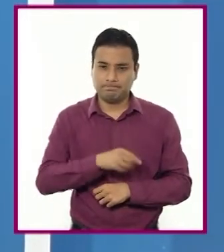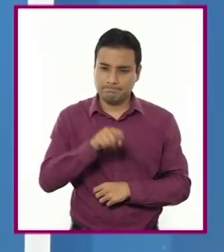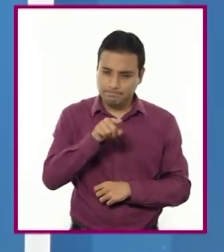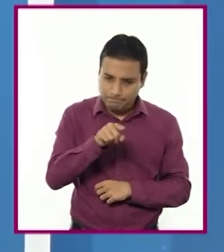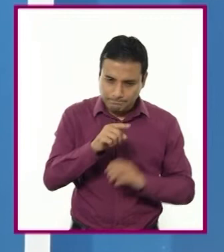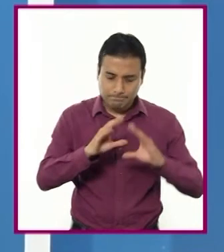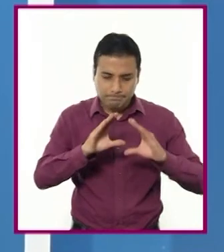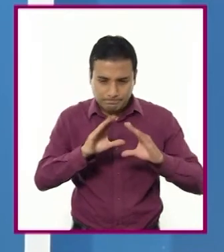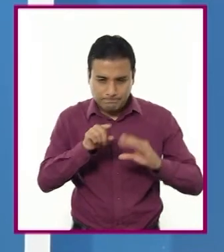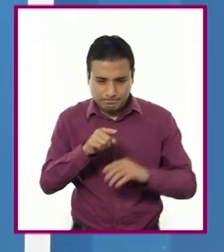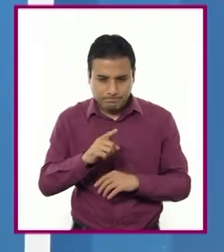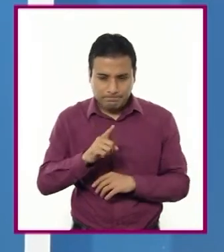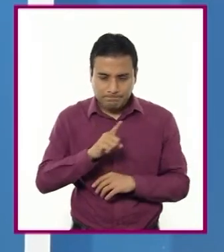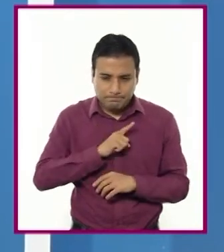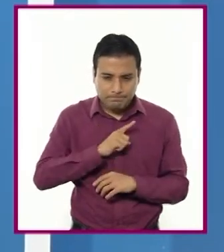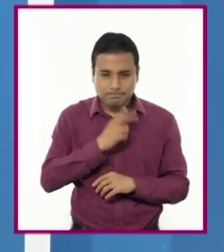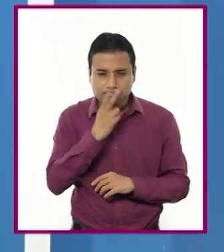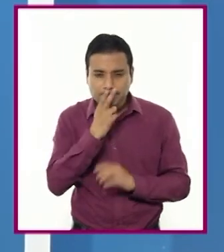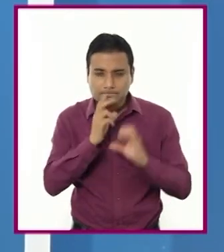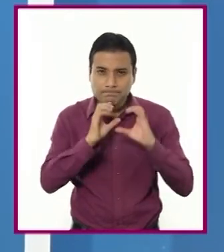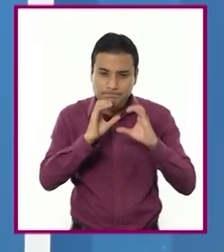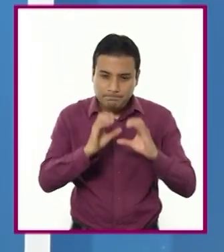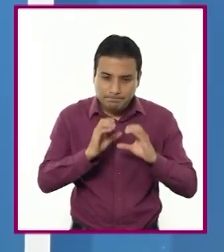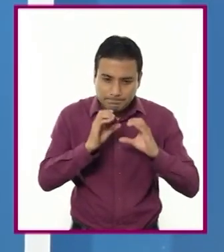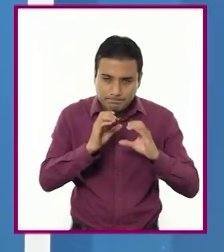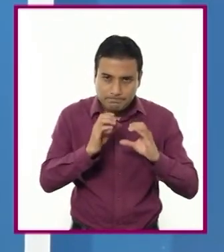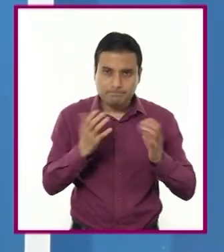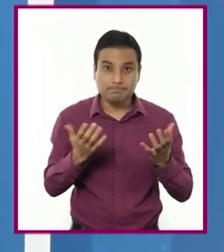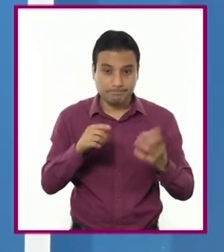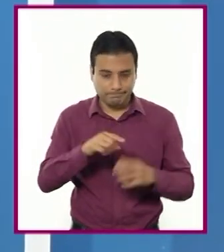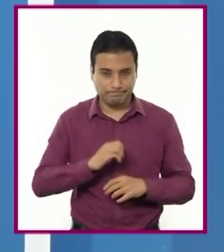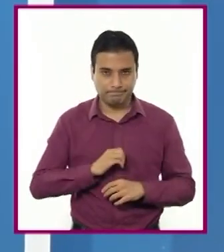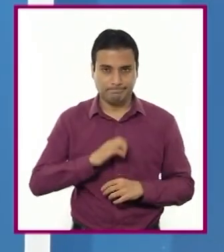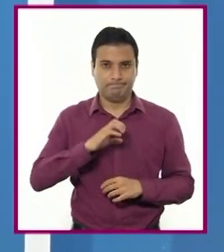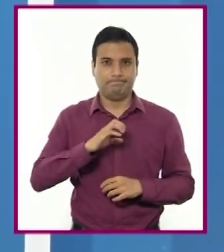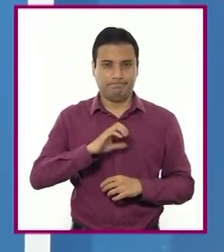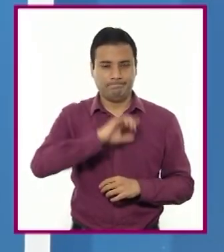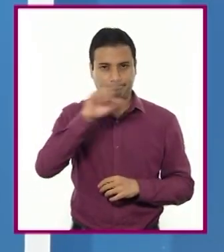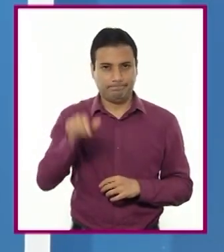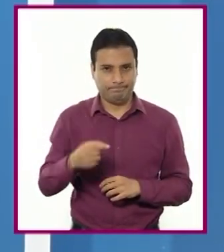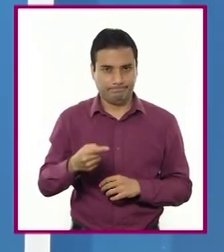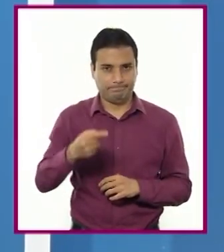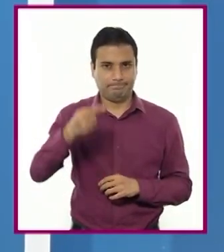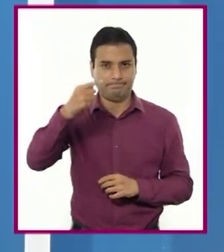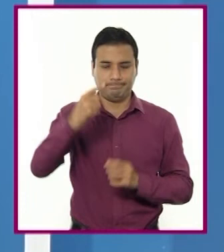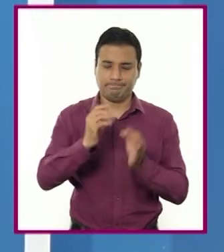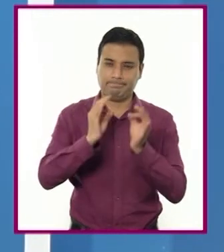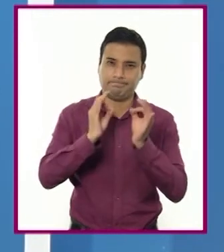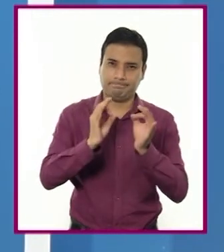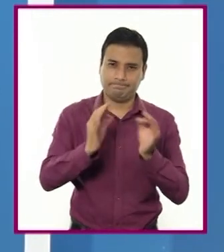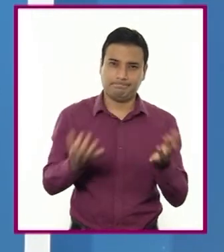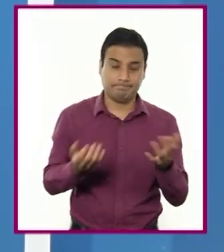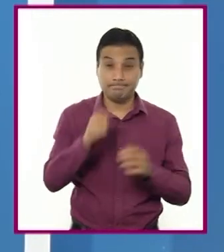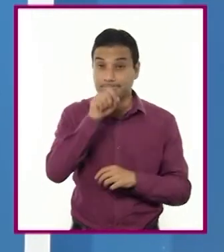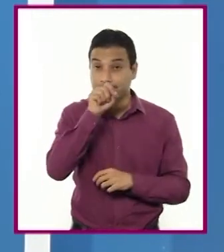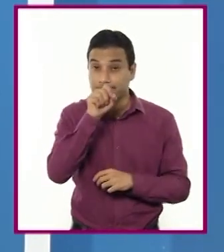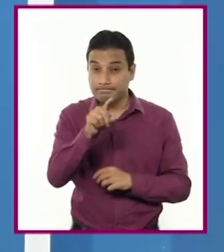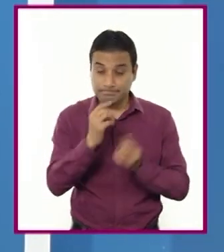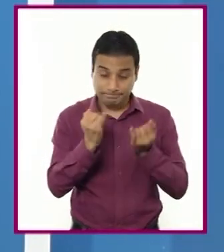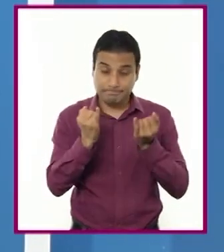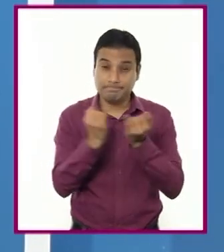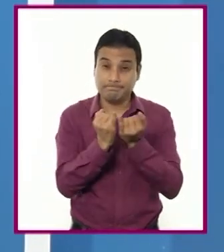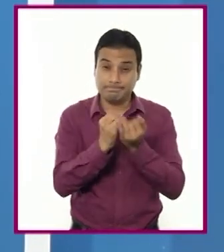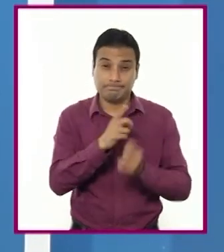la defensa de la opinión personal para fortalecer la autoestima de sus hijos e hijas, así como también tienen la obligación